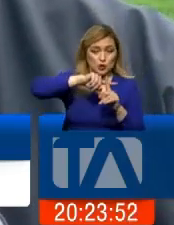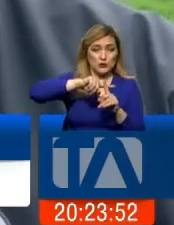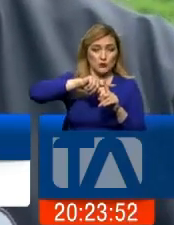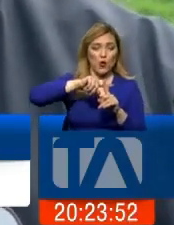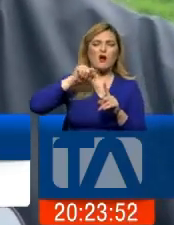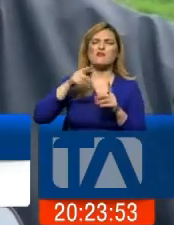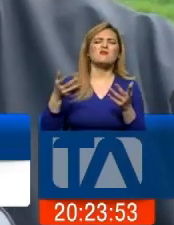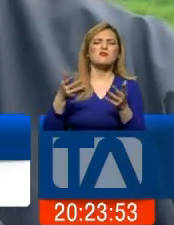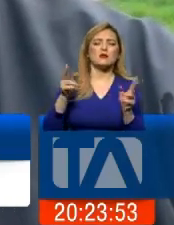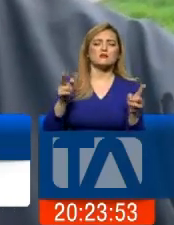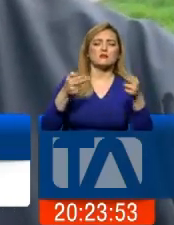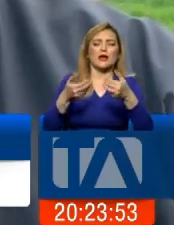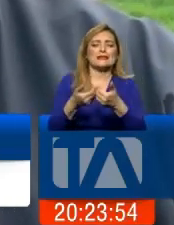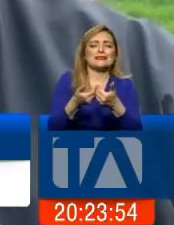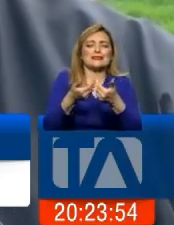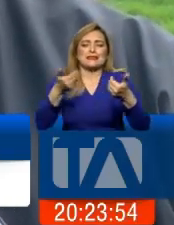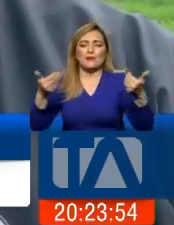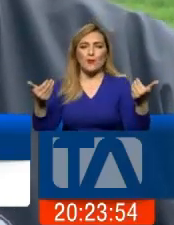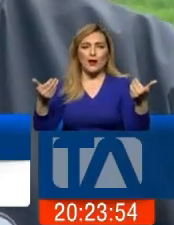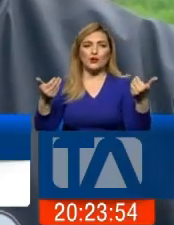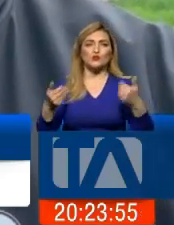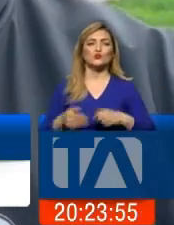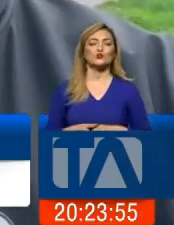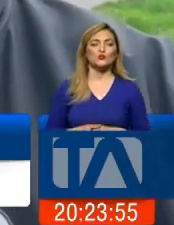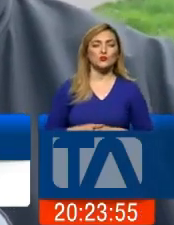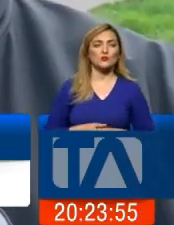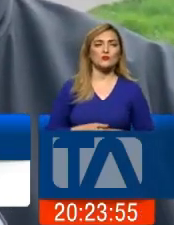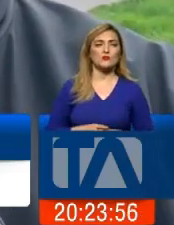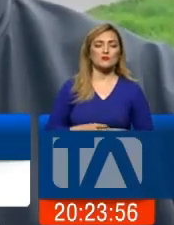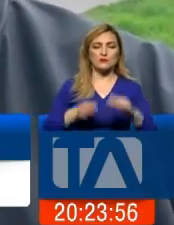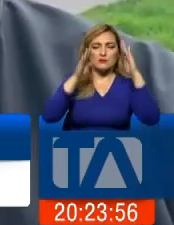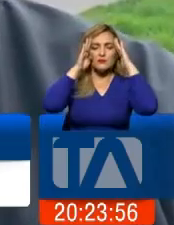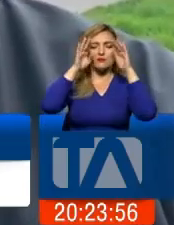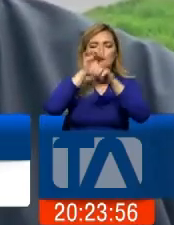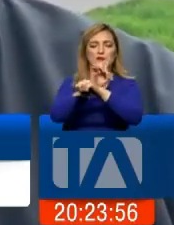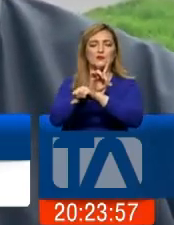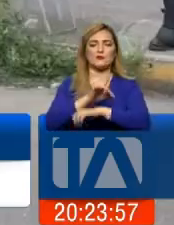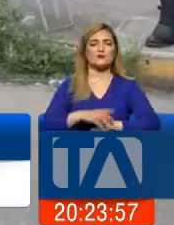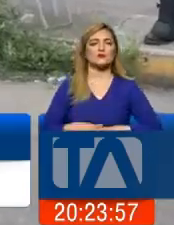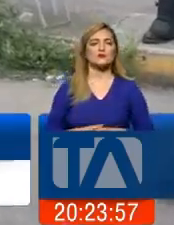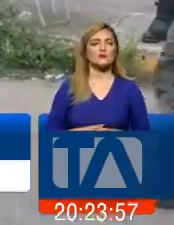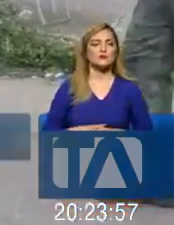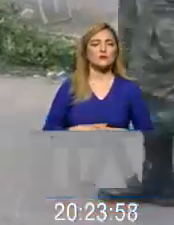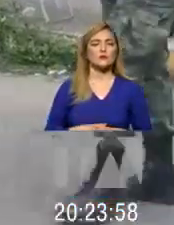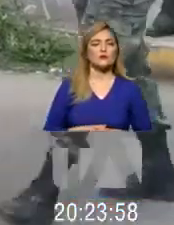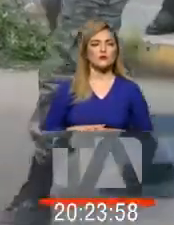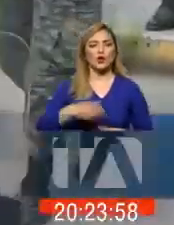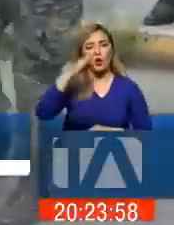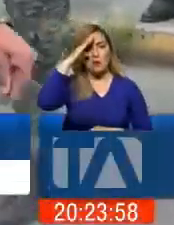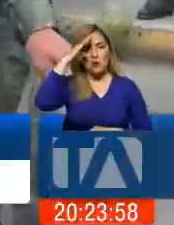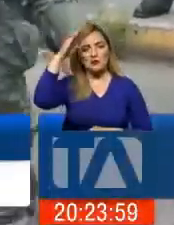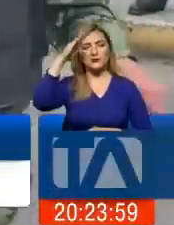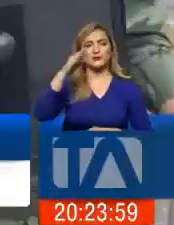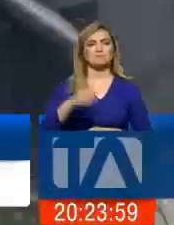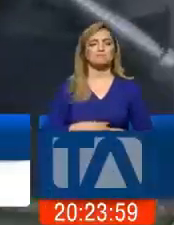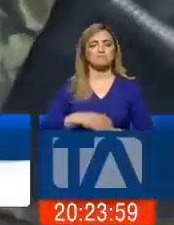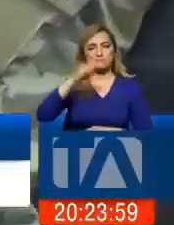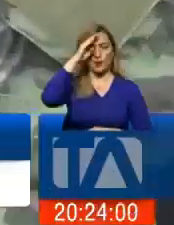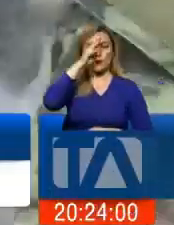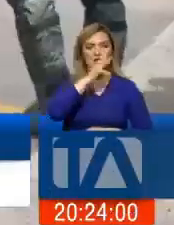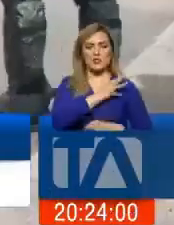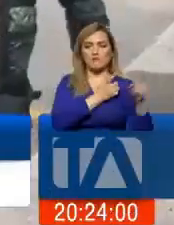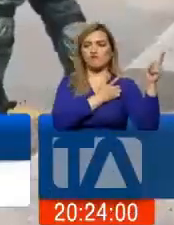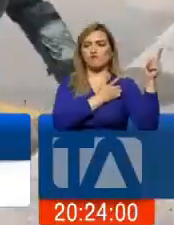positivos, completamente aislados de este momento y dando las atenciones correspondientes. Además de los policías, personal militar llegó